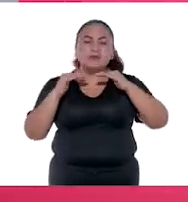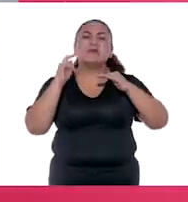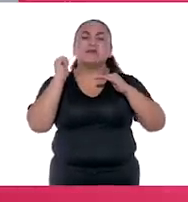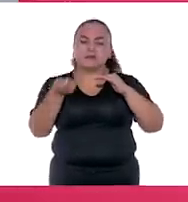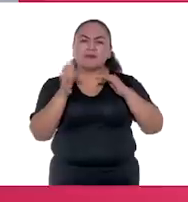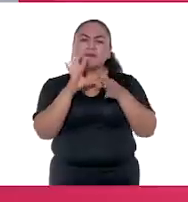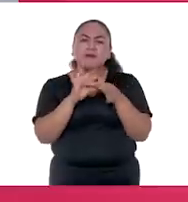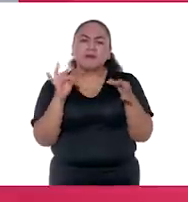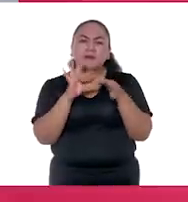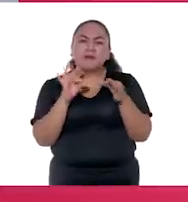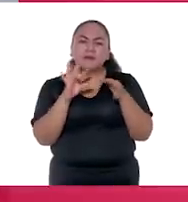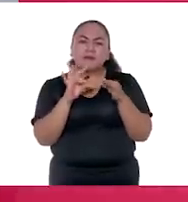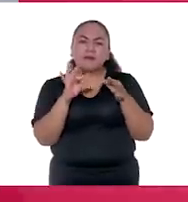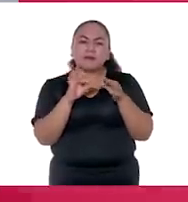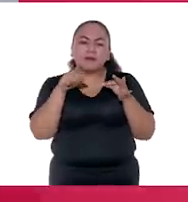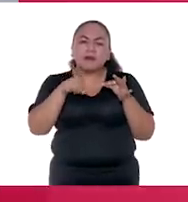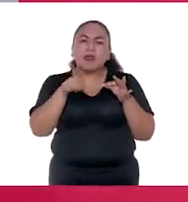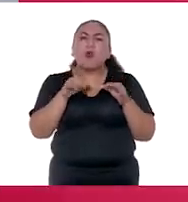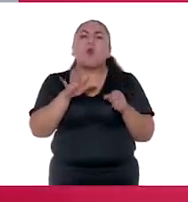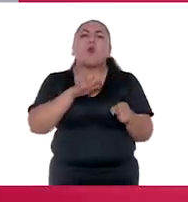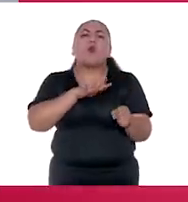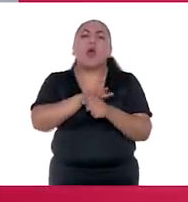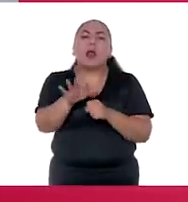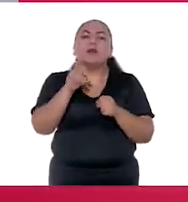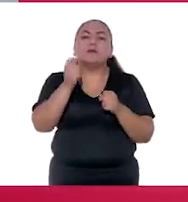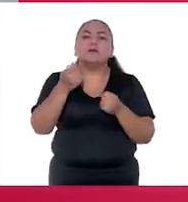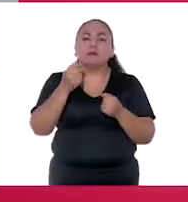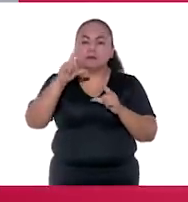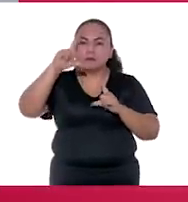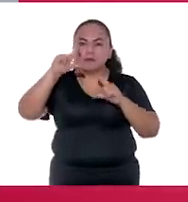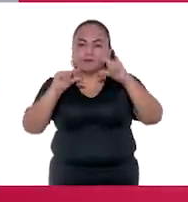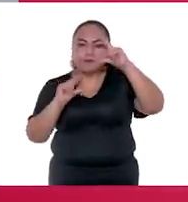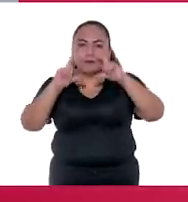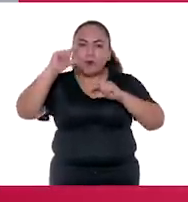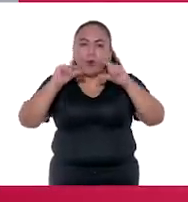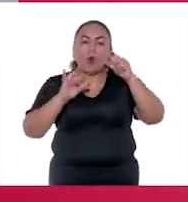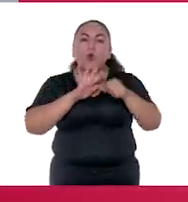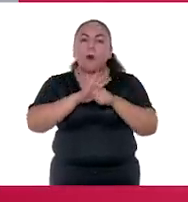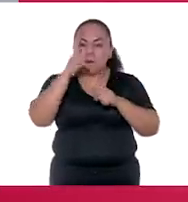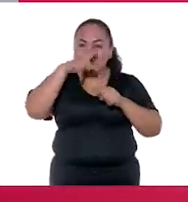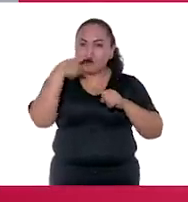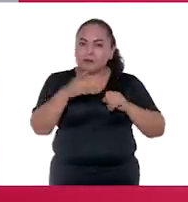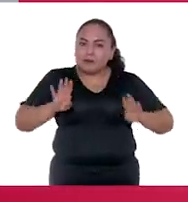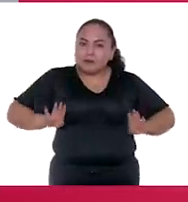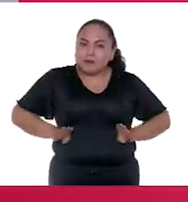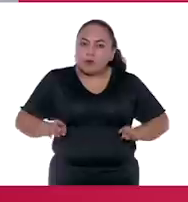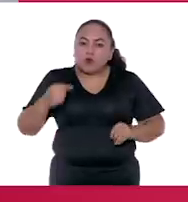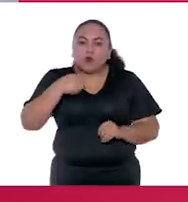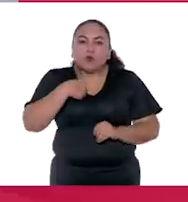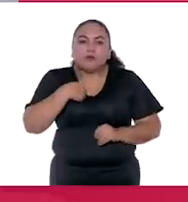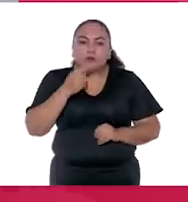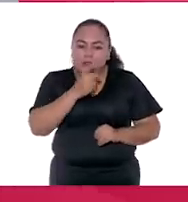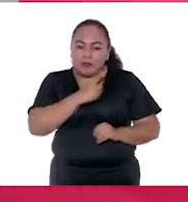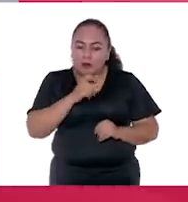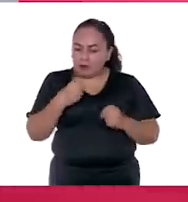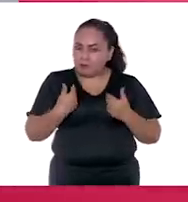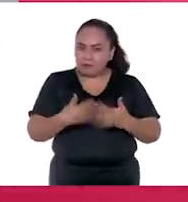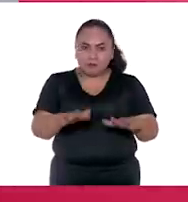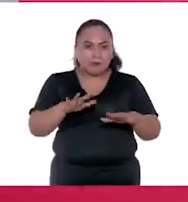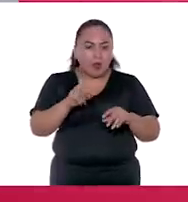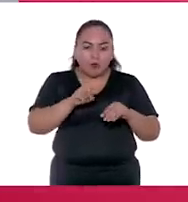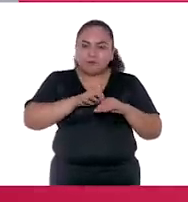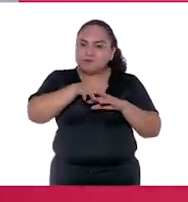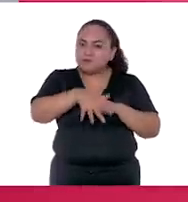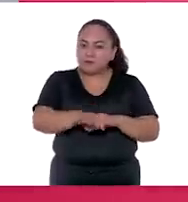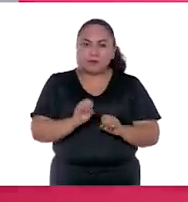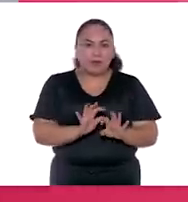hablar de cuál es la cantidad o el agua con fines ecológicos que yo debo de dejar, el agua ambiental que